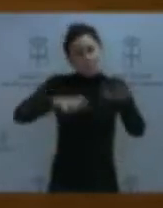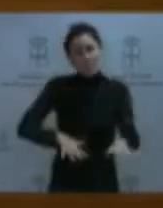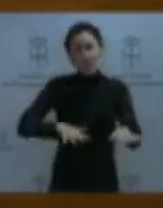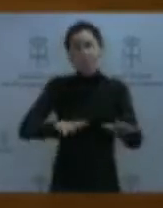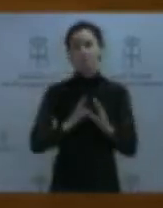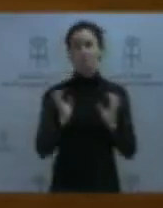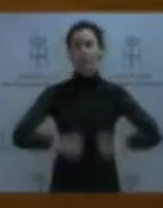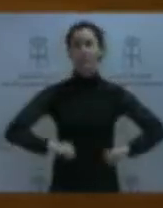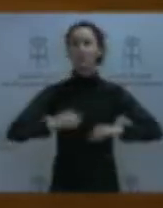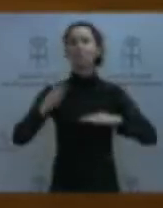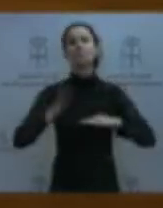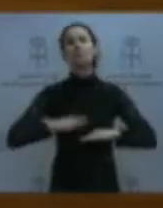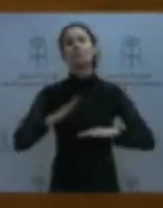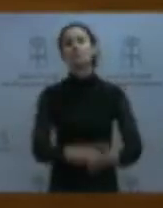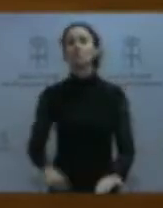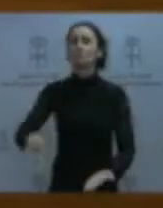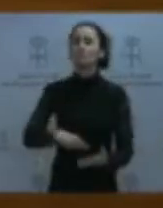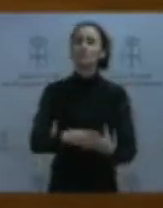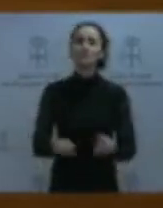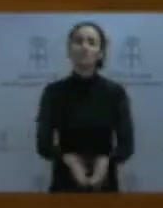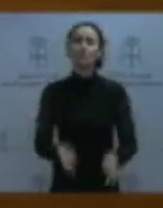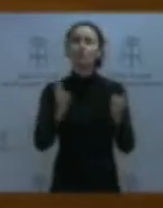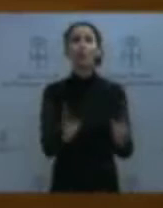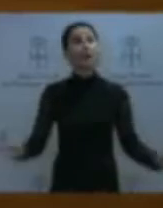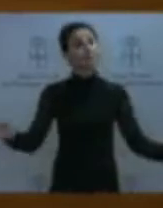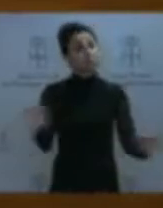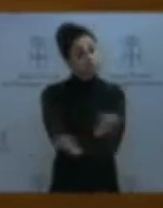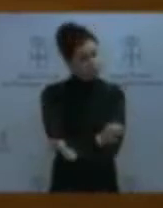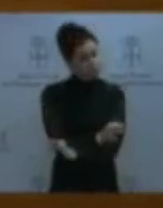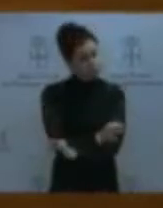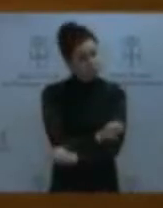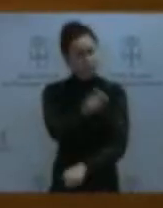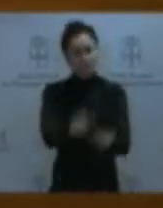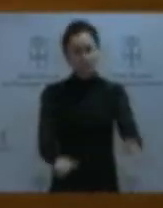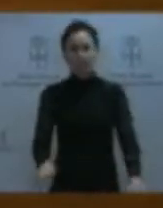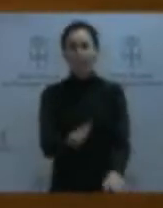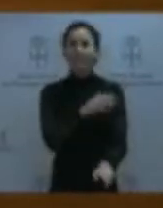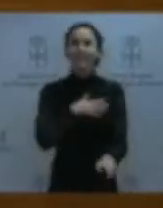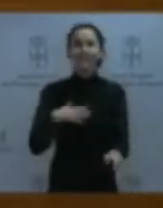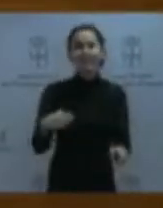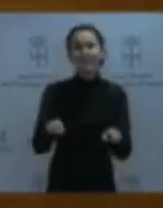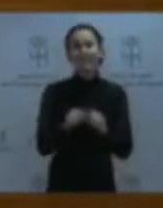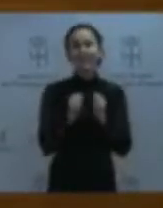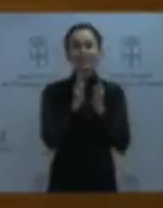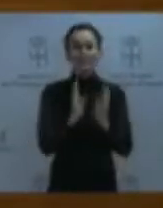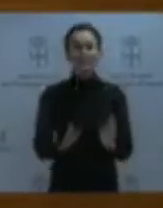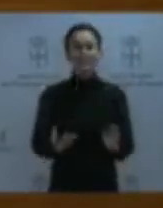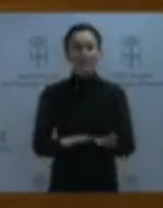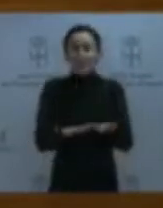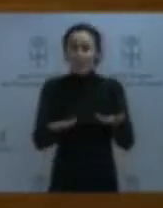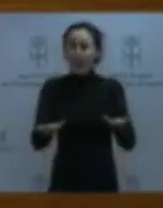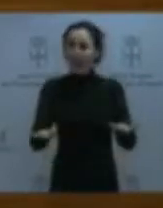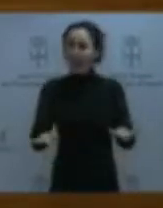pacto mínimo exigible a cualquier democracia, confundieron a esa gente con gente que quería casitas en la playa. Solo me